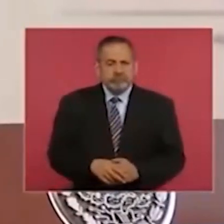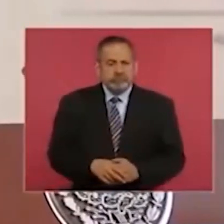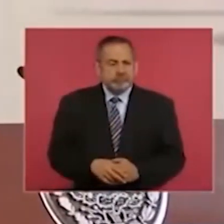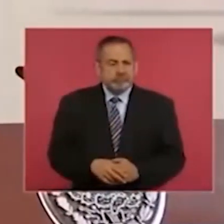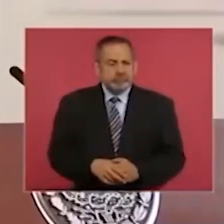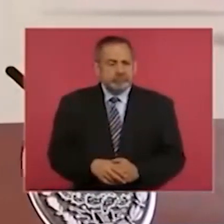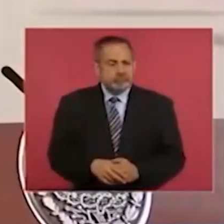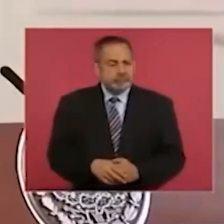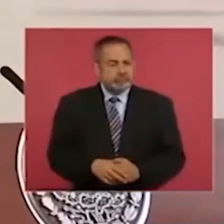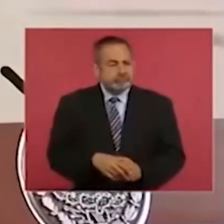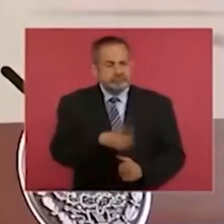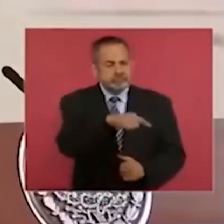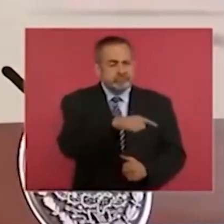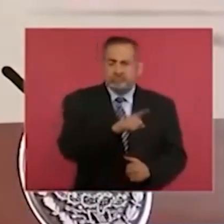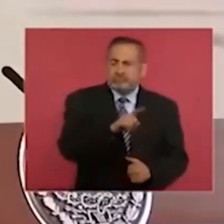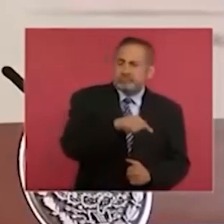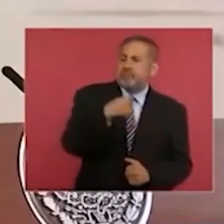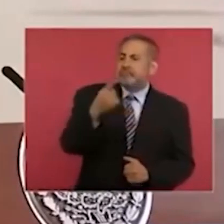castigar a los responsables